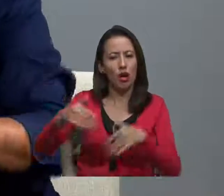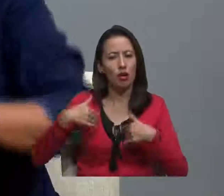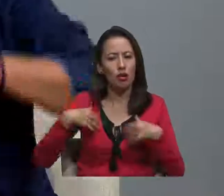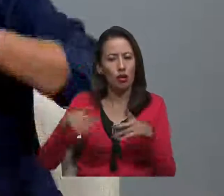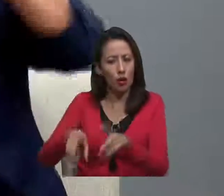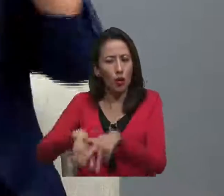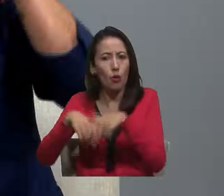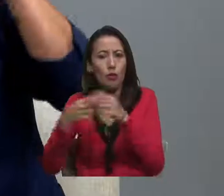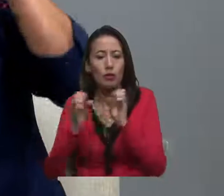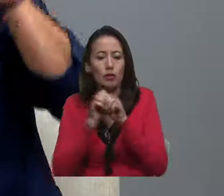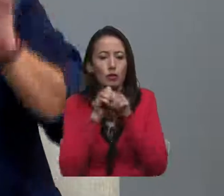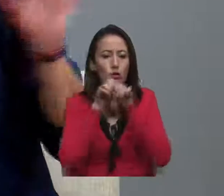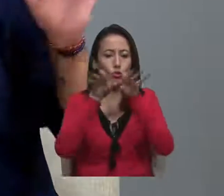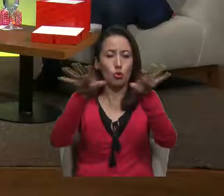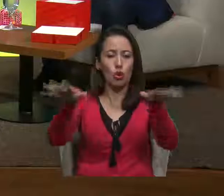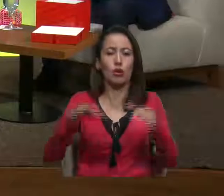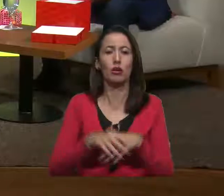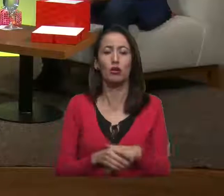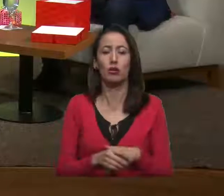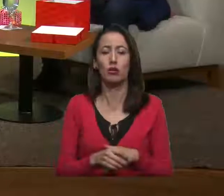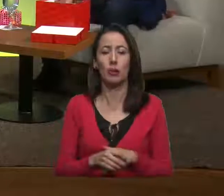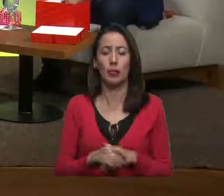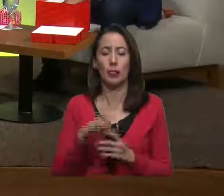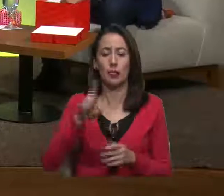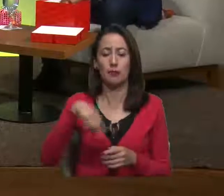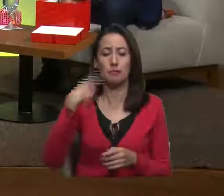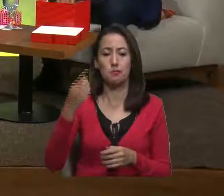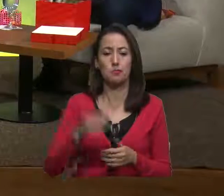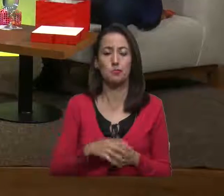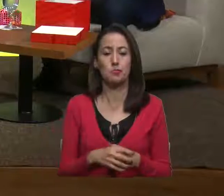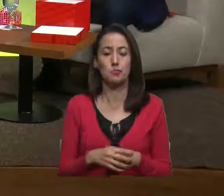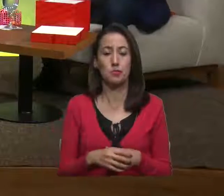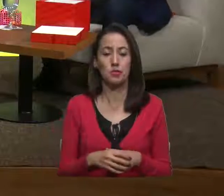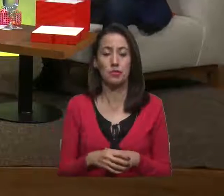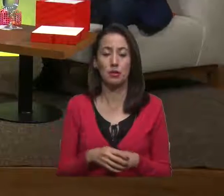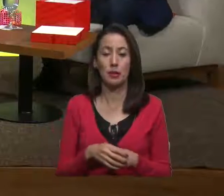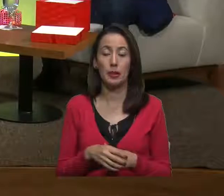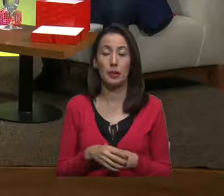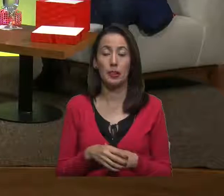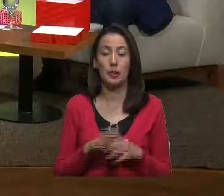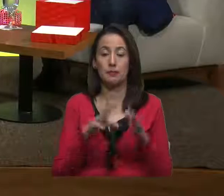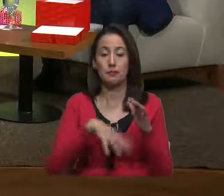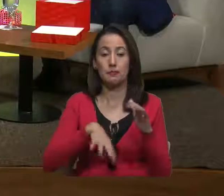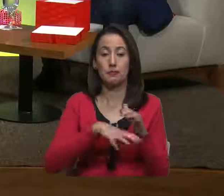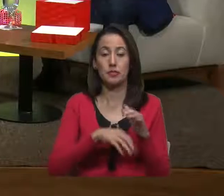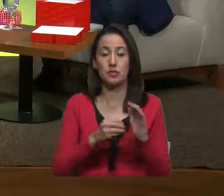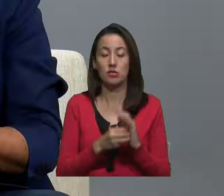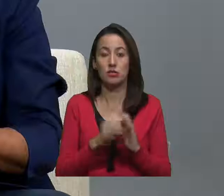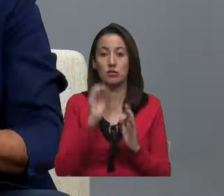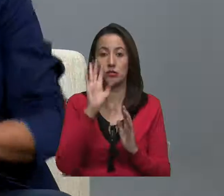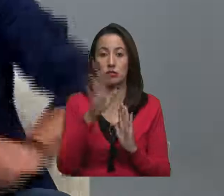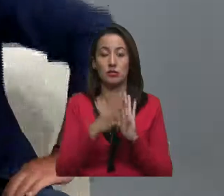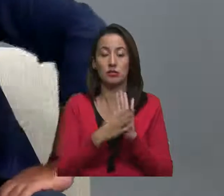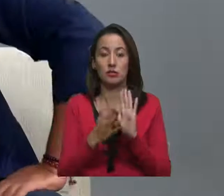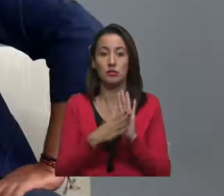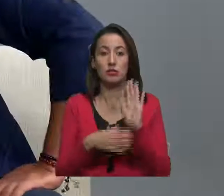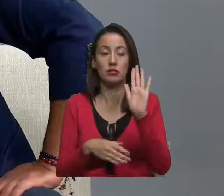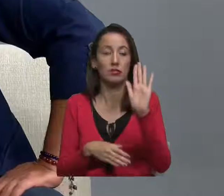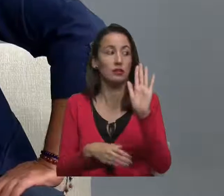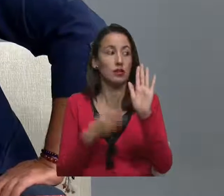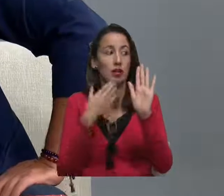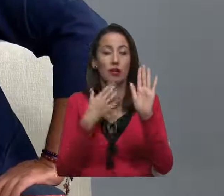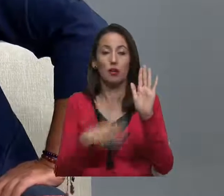desde ahí se distribuye al mercado de acuerdo paula vamos con el siguiente objeto vemos que se apasiona con cada uno de esos elementos